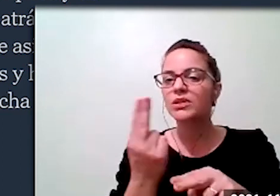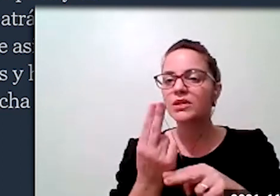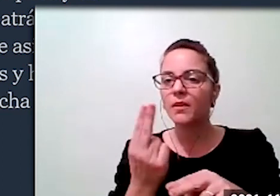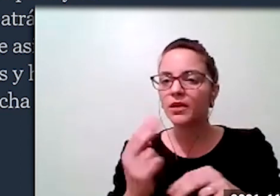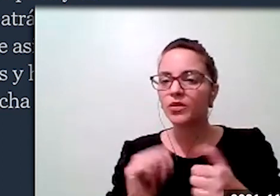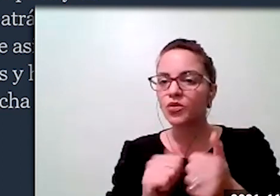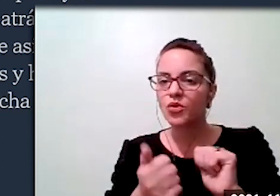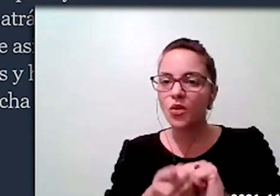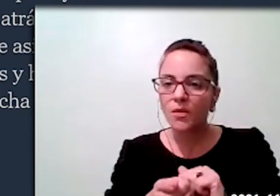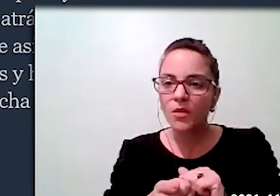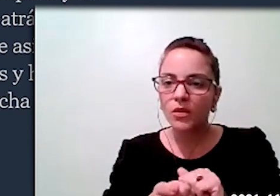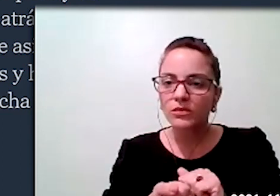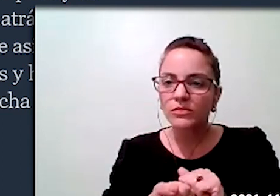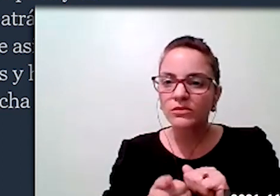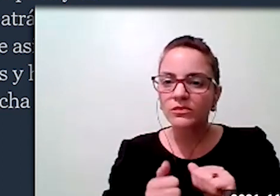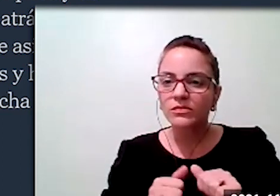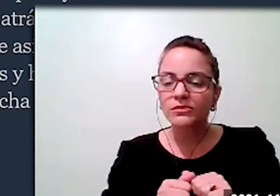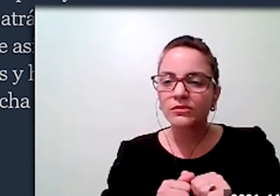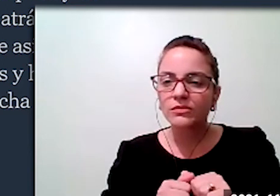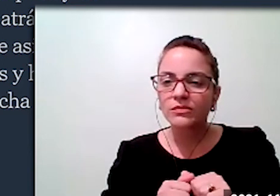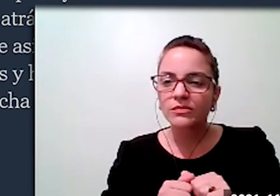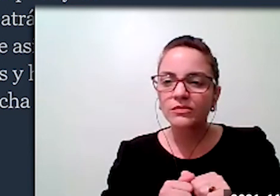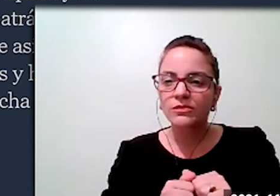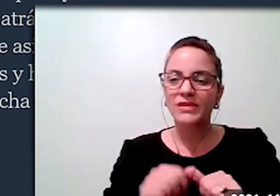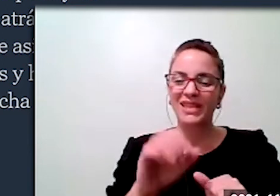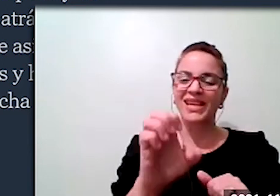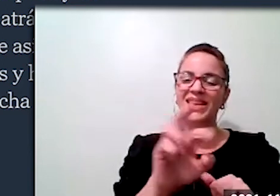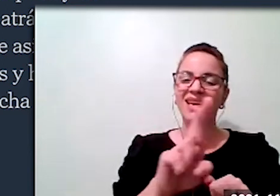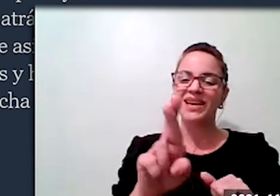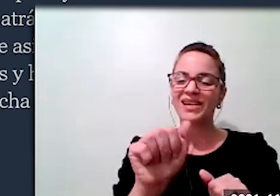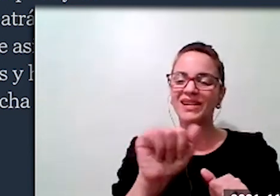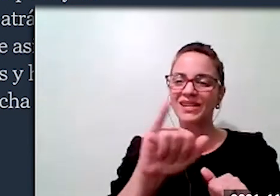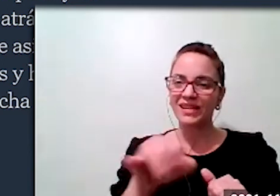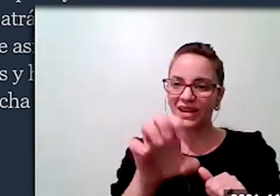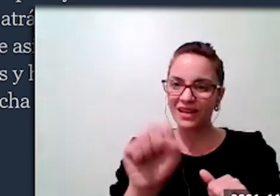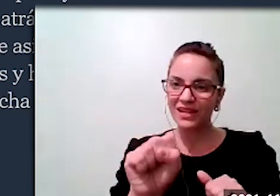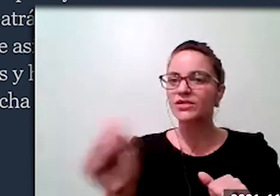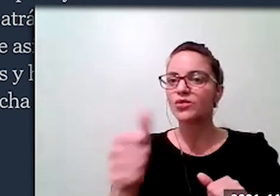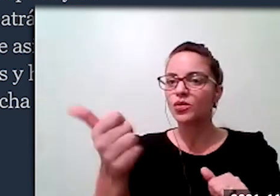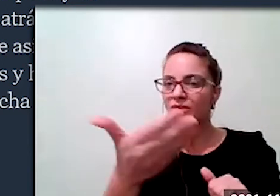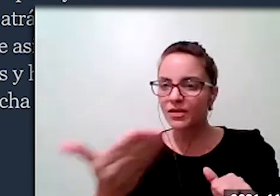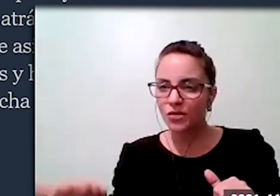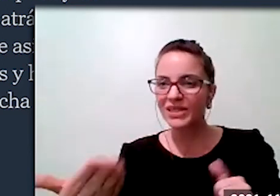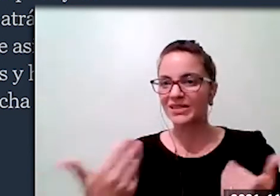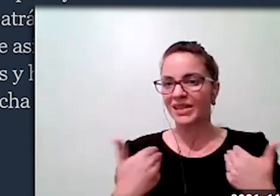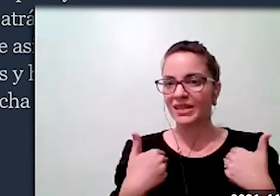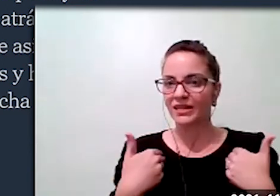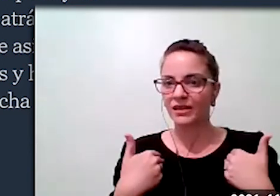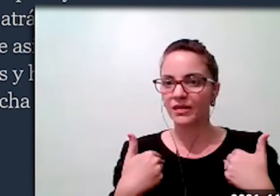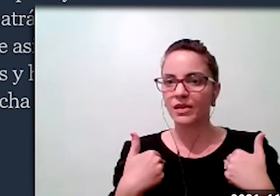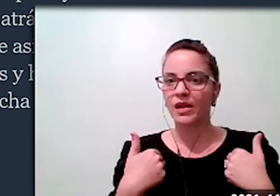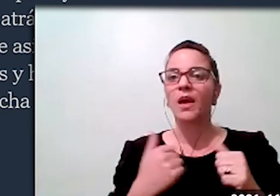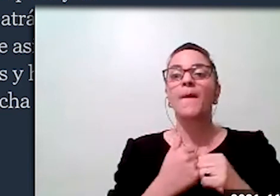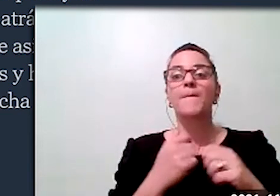entre fogones, costuras y herrajes en los primeros tiempos de San Juan, que lucha contra el salitre y